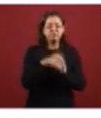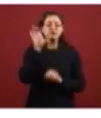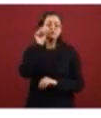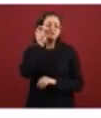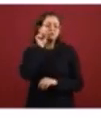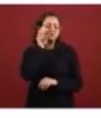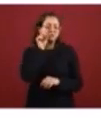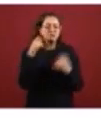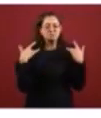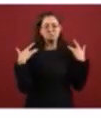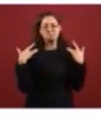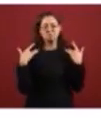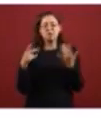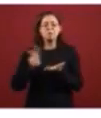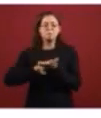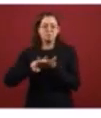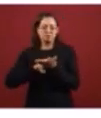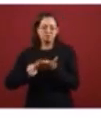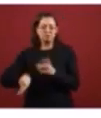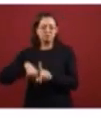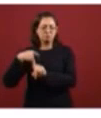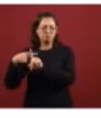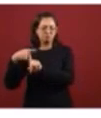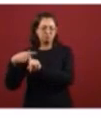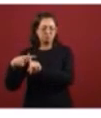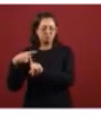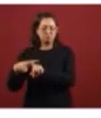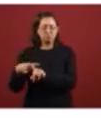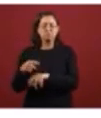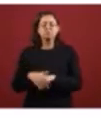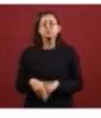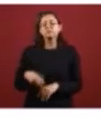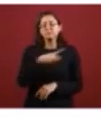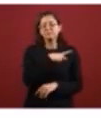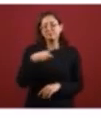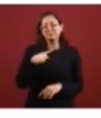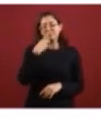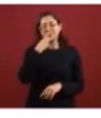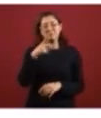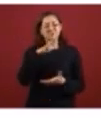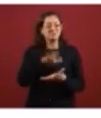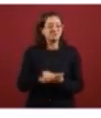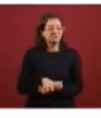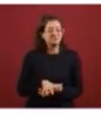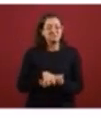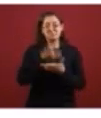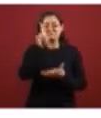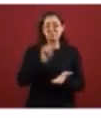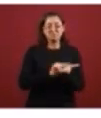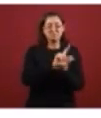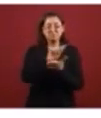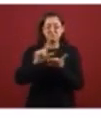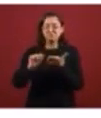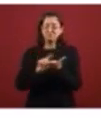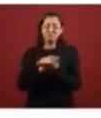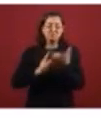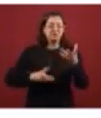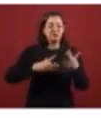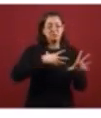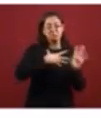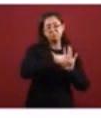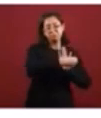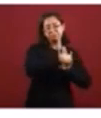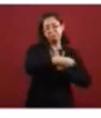neutrales y los verdes los positivos cabe destacar que el mayor volumen de tweets se intercambiaron en la ciudad de mexico